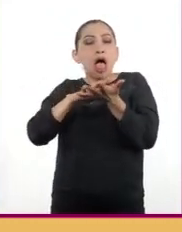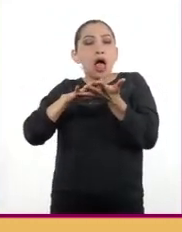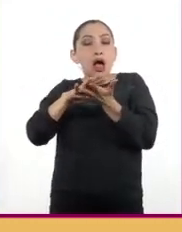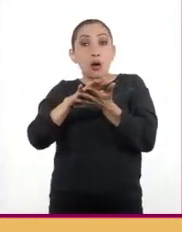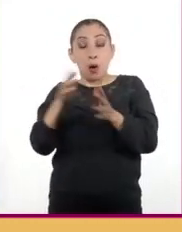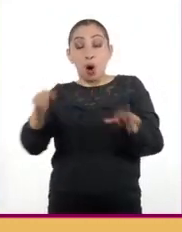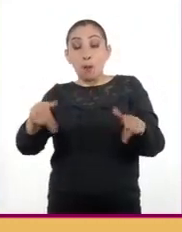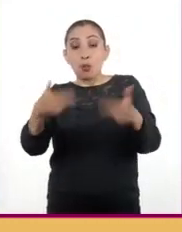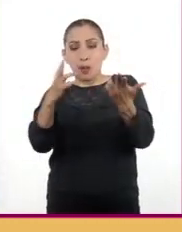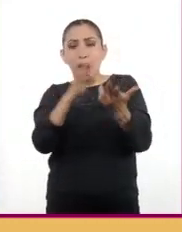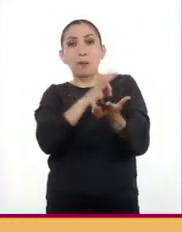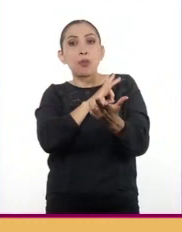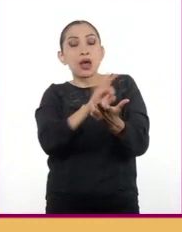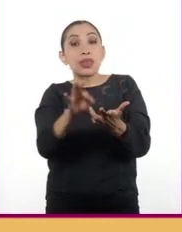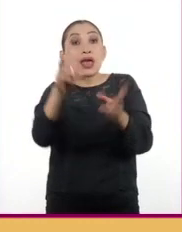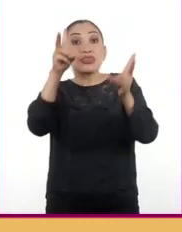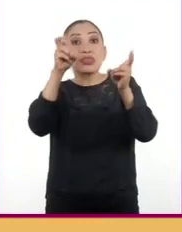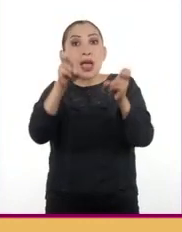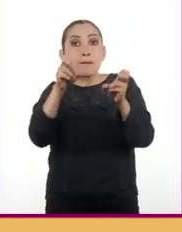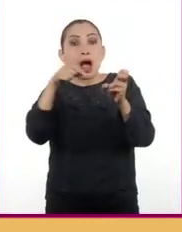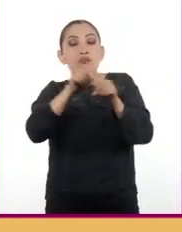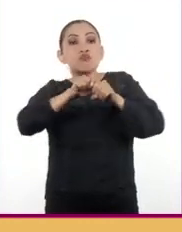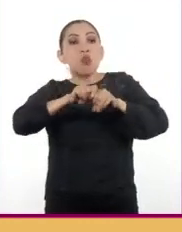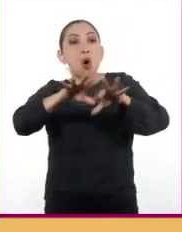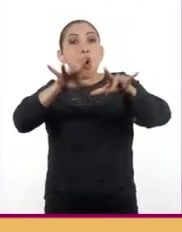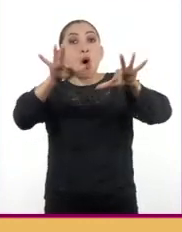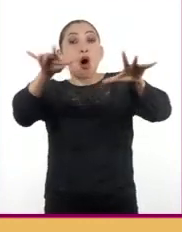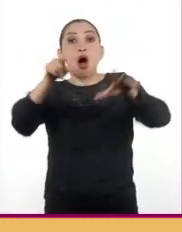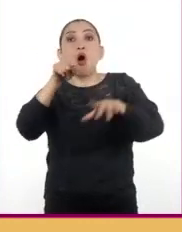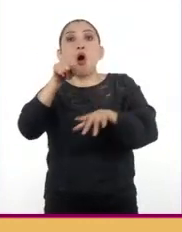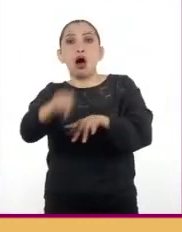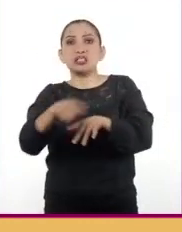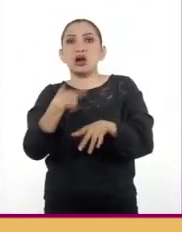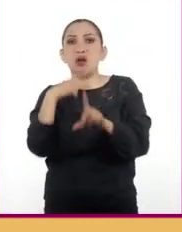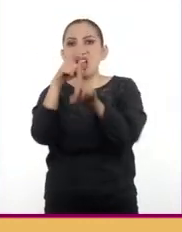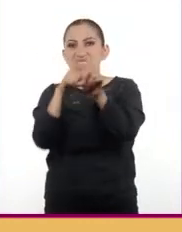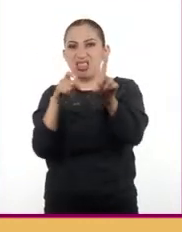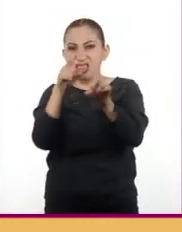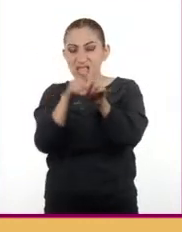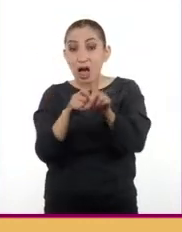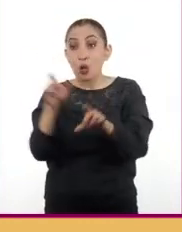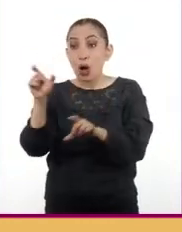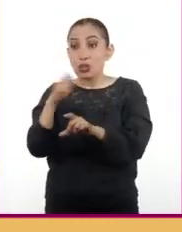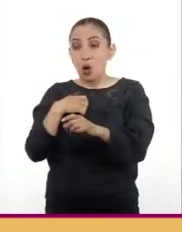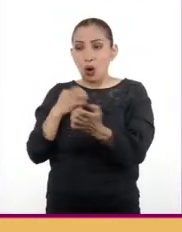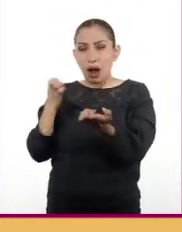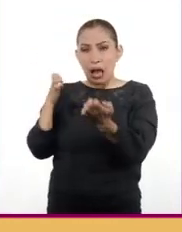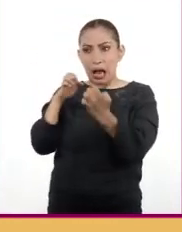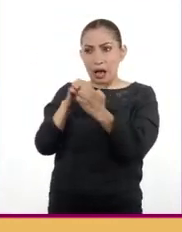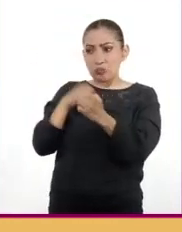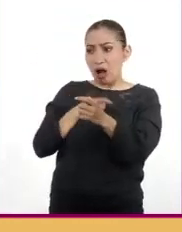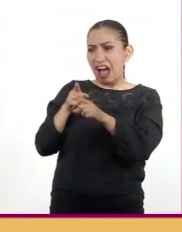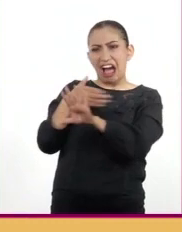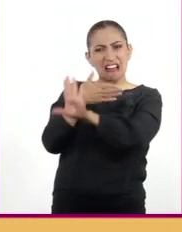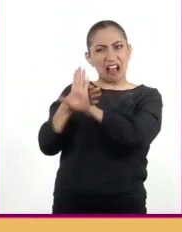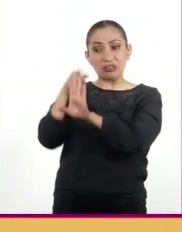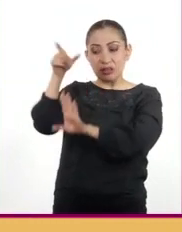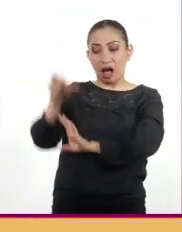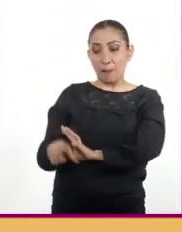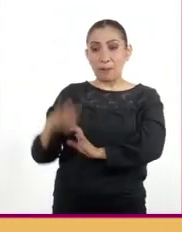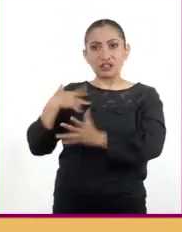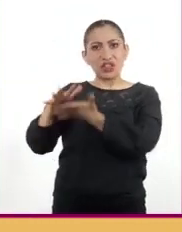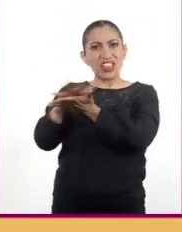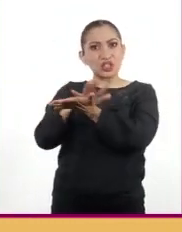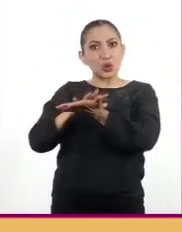Como broma, pueden convertir un tema en tendencia o volverlo una sátira. Al difamar, se puede destruir la imagen pública de